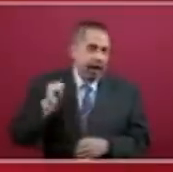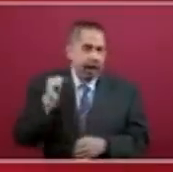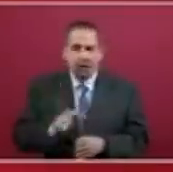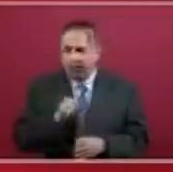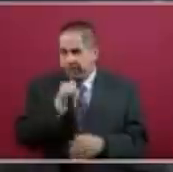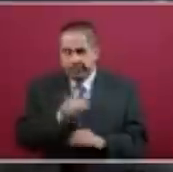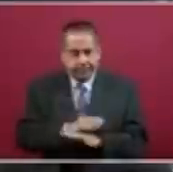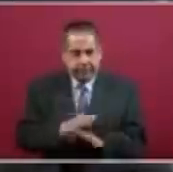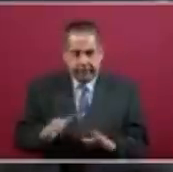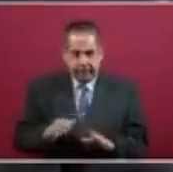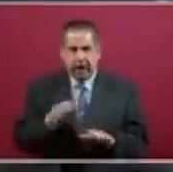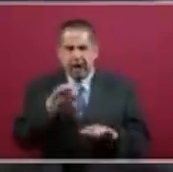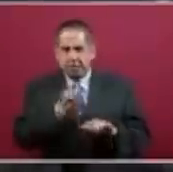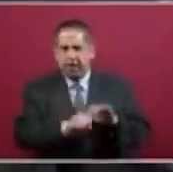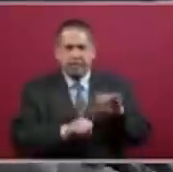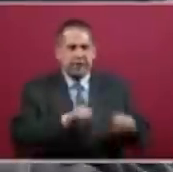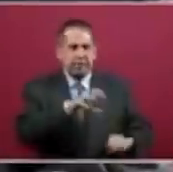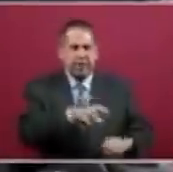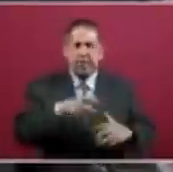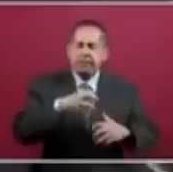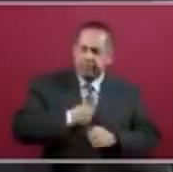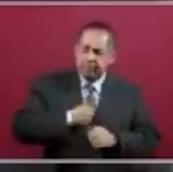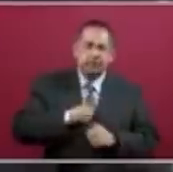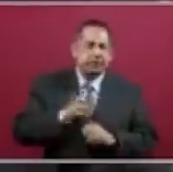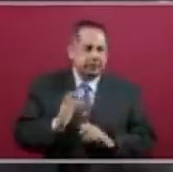hubieron detenciones y